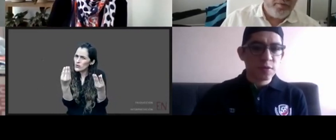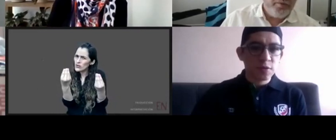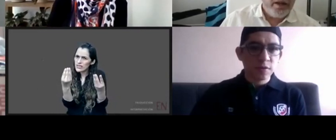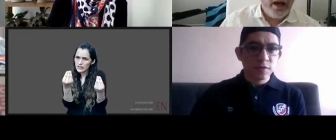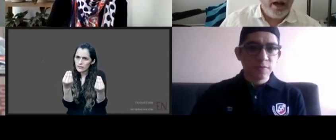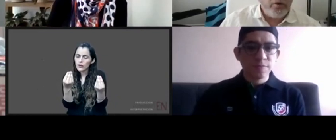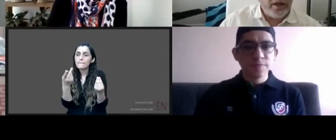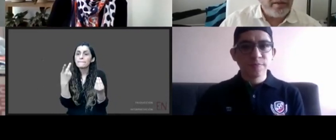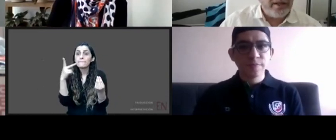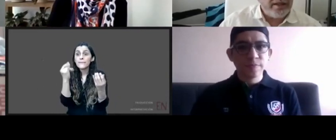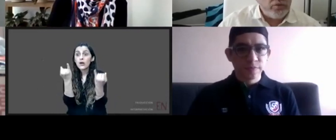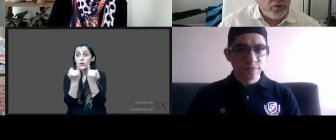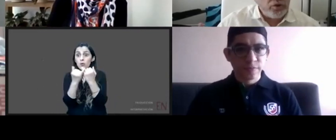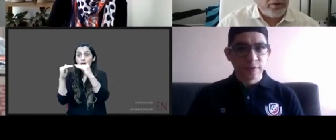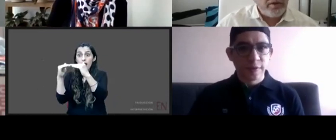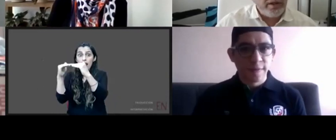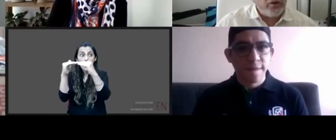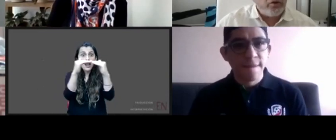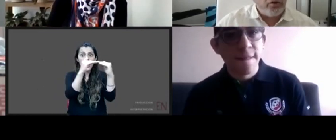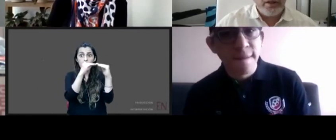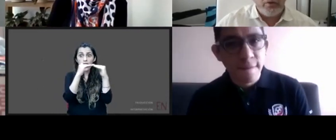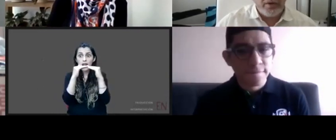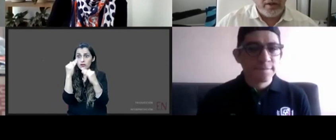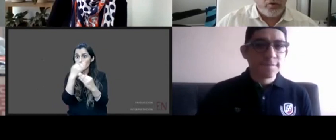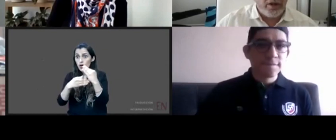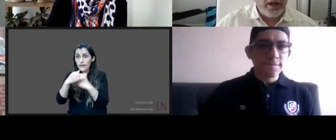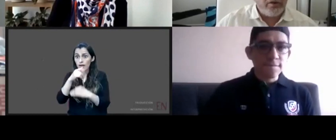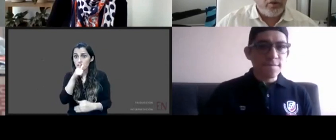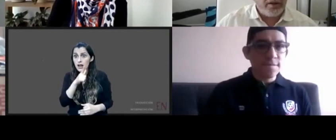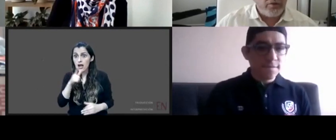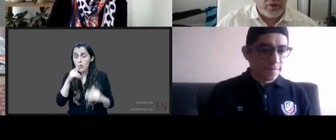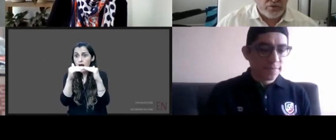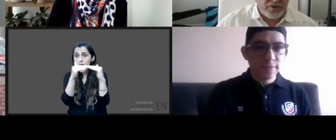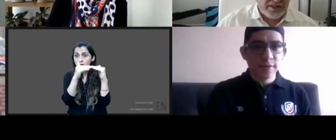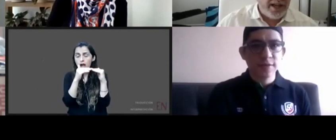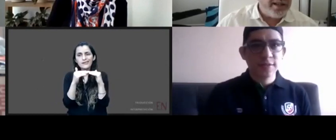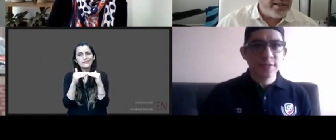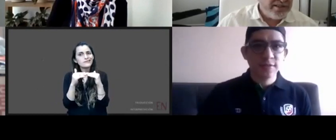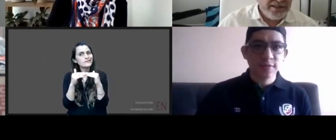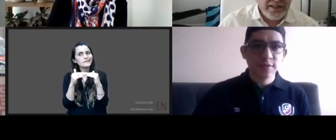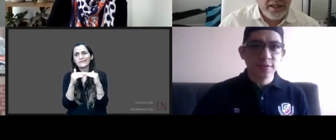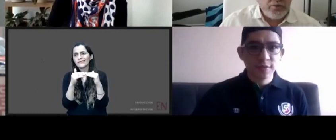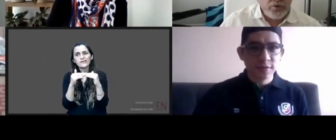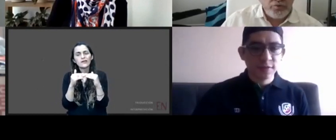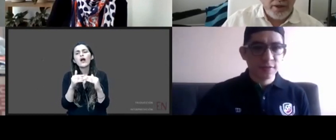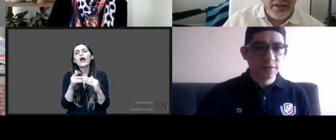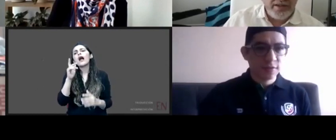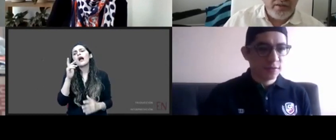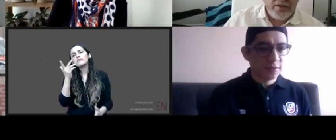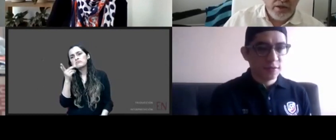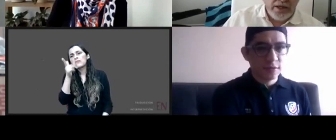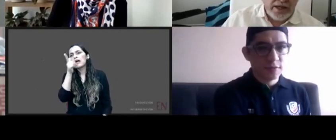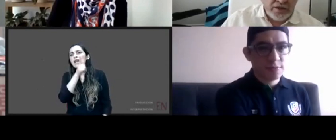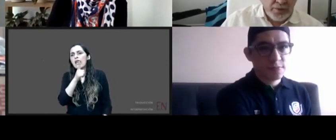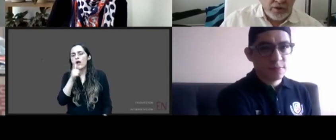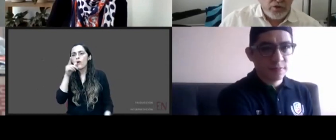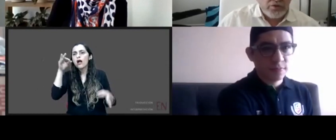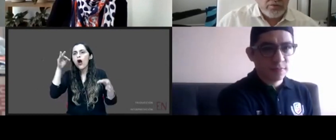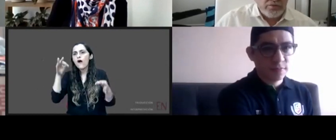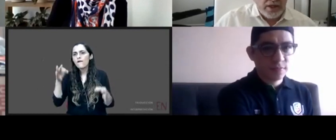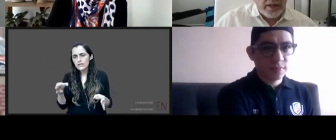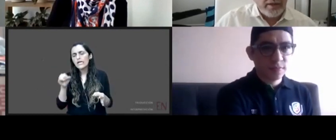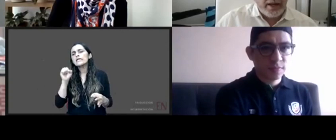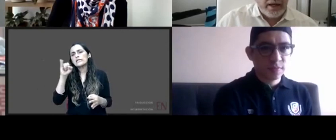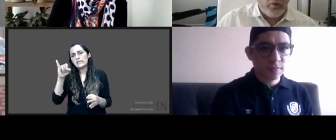prestigio. Algunas tienen mucho prestigio, son las lenguas nacionales o las lenguas oficiales. En muchos países el